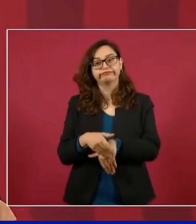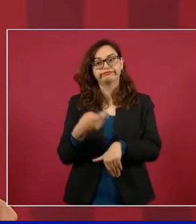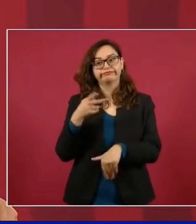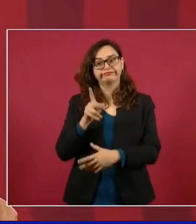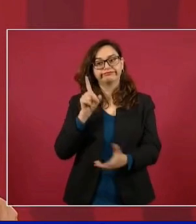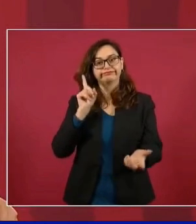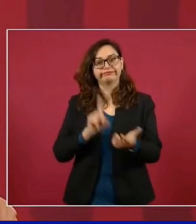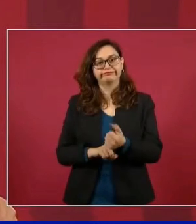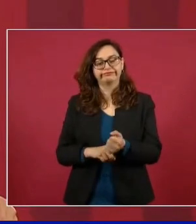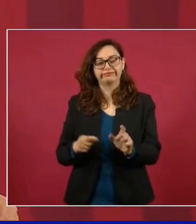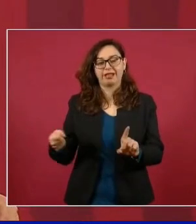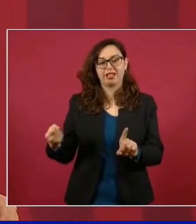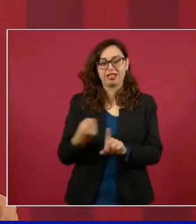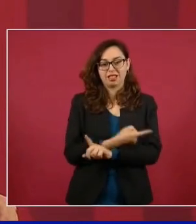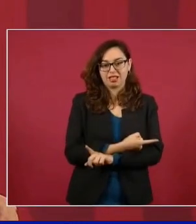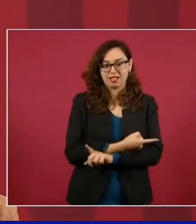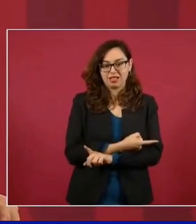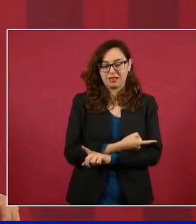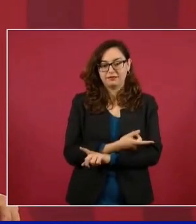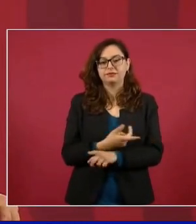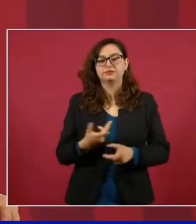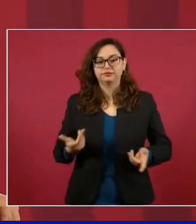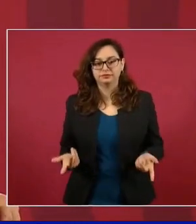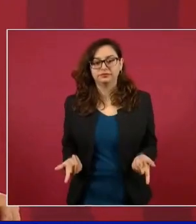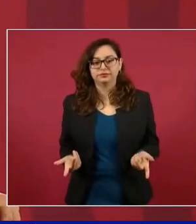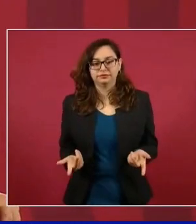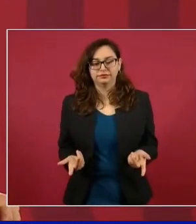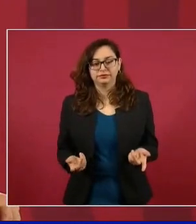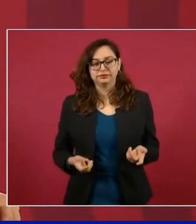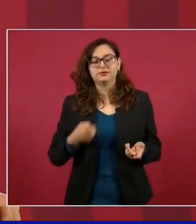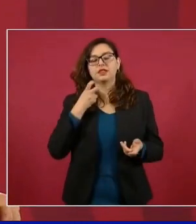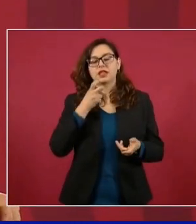De ahí viene el besamanos,